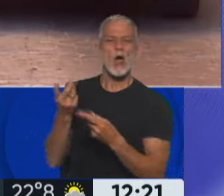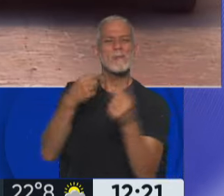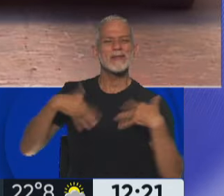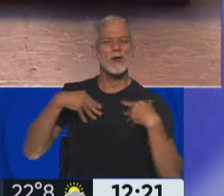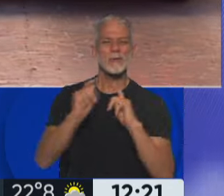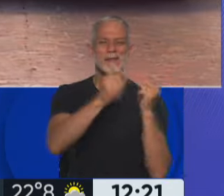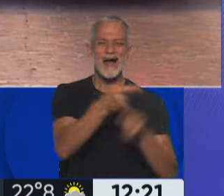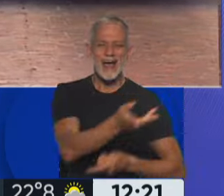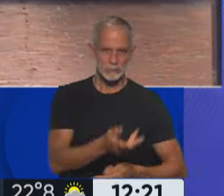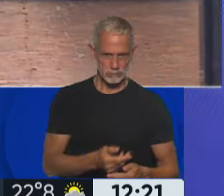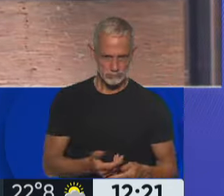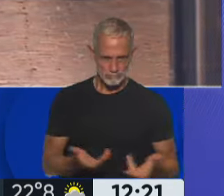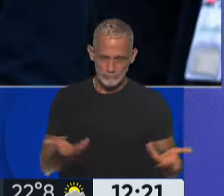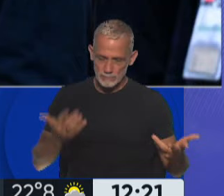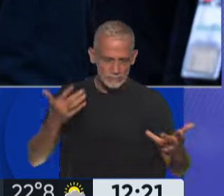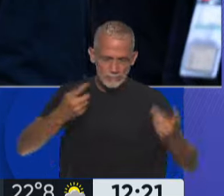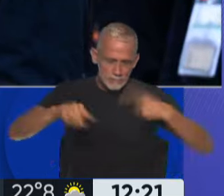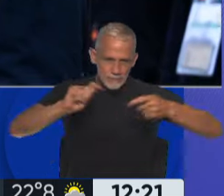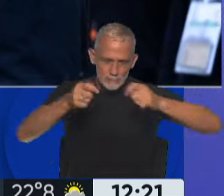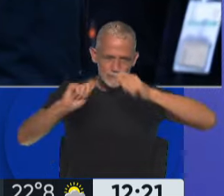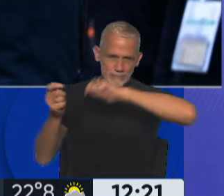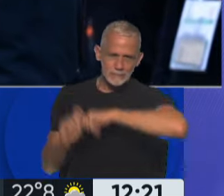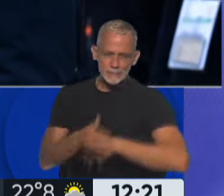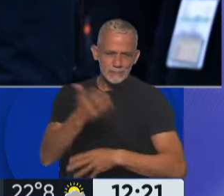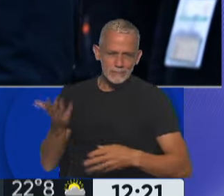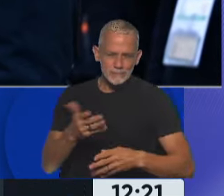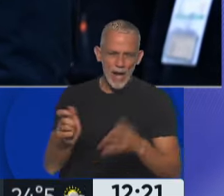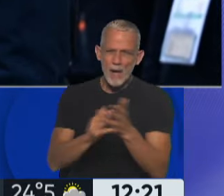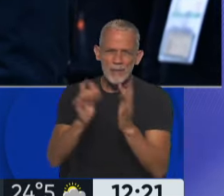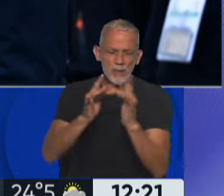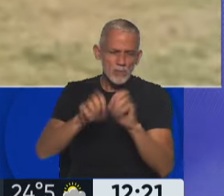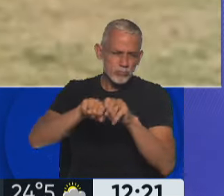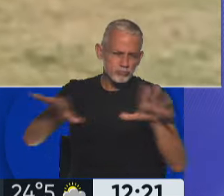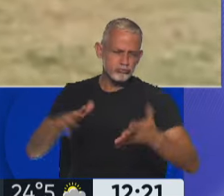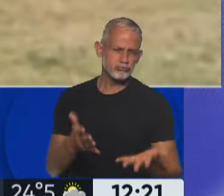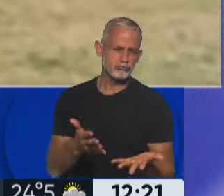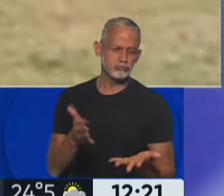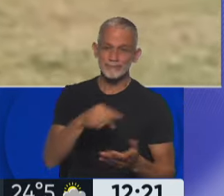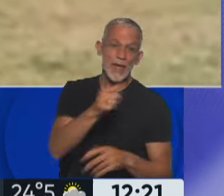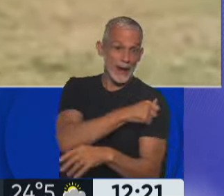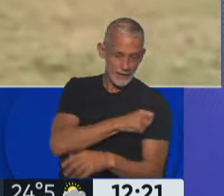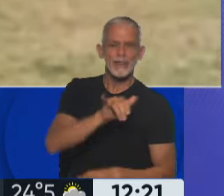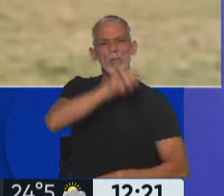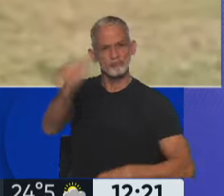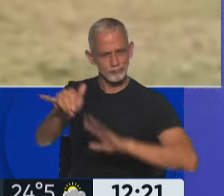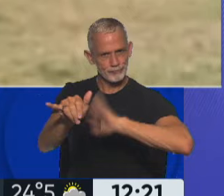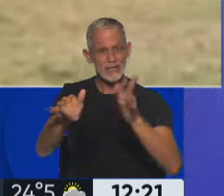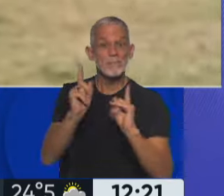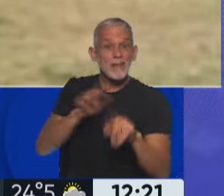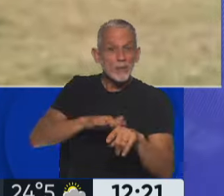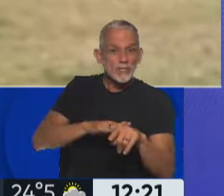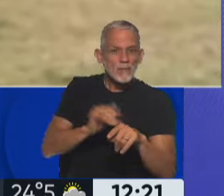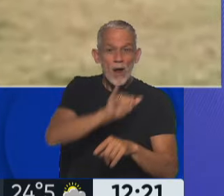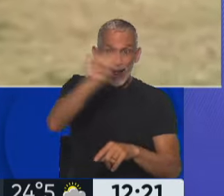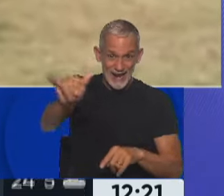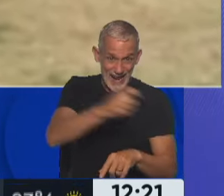ropita para la bebé Todo todo cambia en horas acá las redes estallaron eh se fueron para Río de Janeiro al mismo tiempo que se van